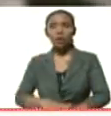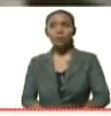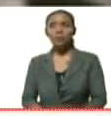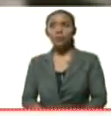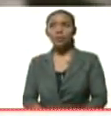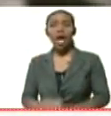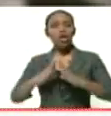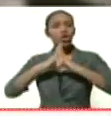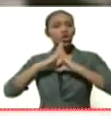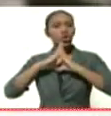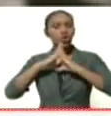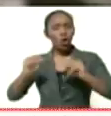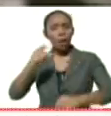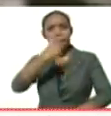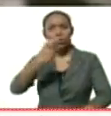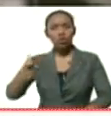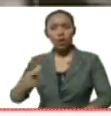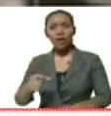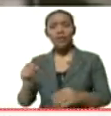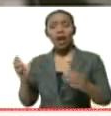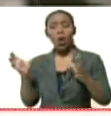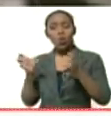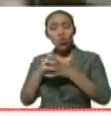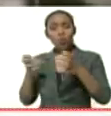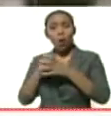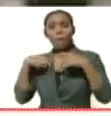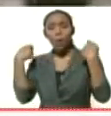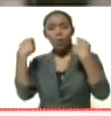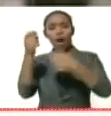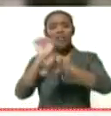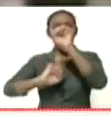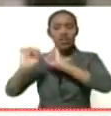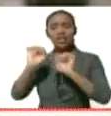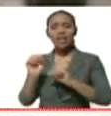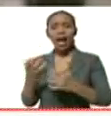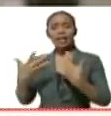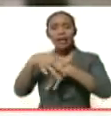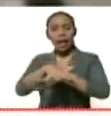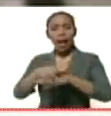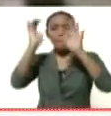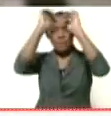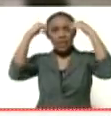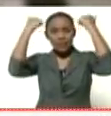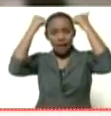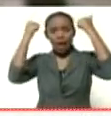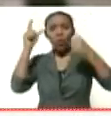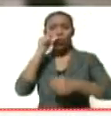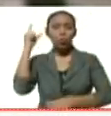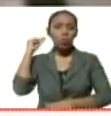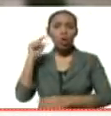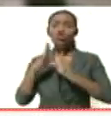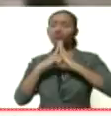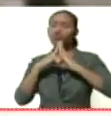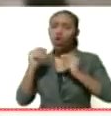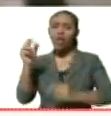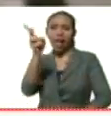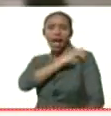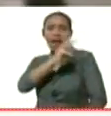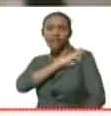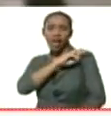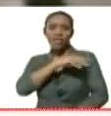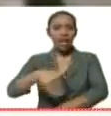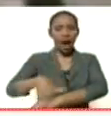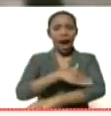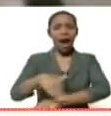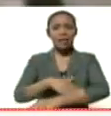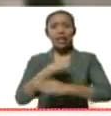a todo el personal de las unidades populares de defensa integral, milicianos, milicianas, a todas las jefas y jefes de